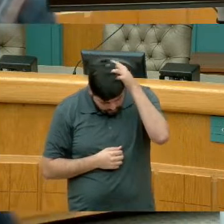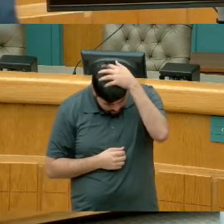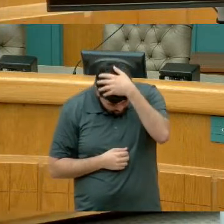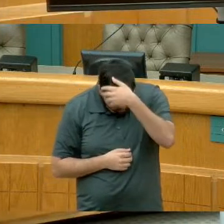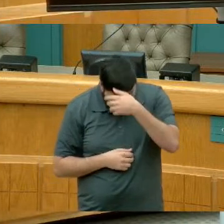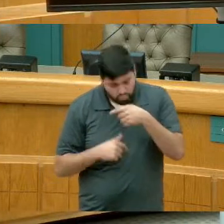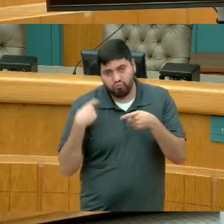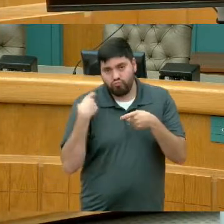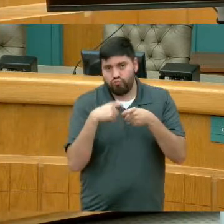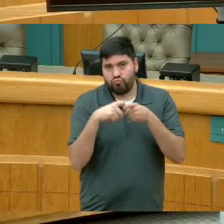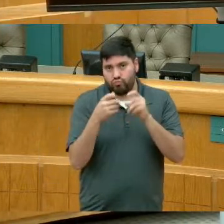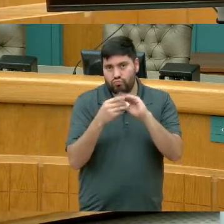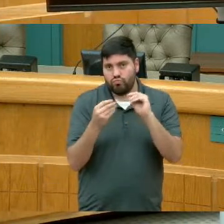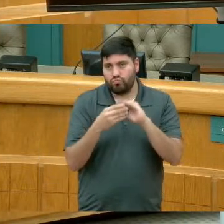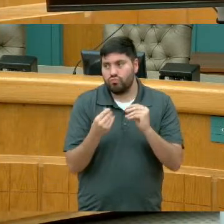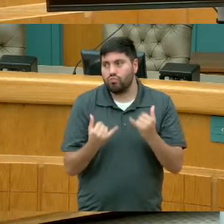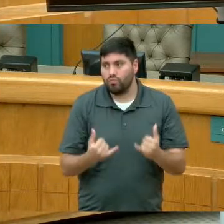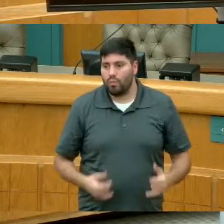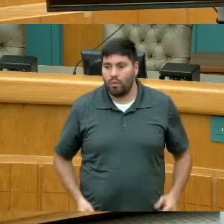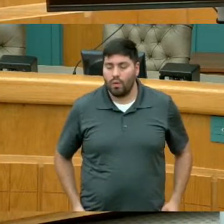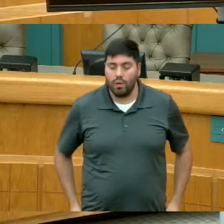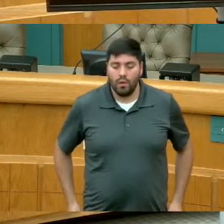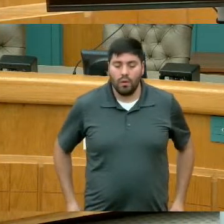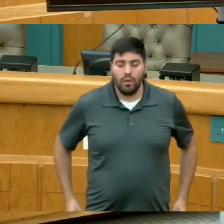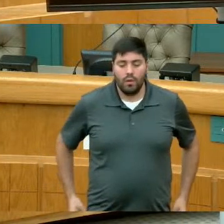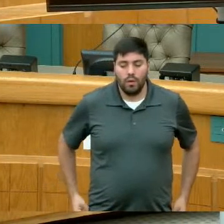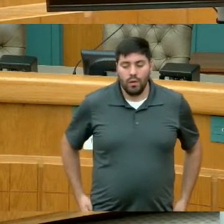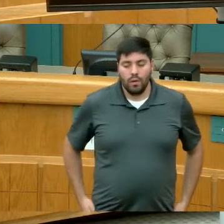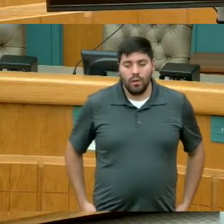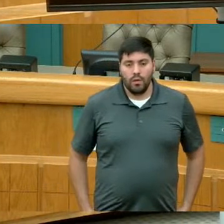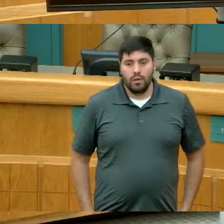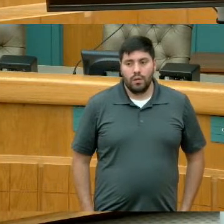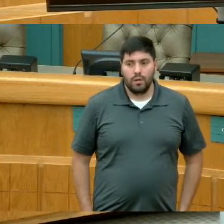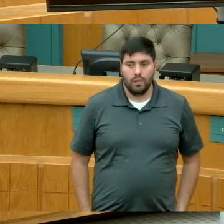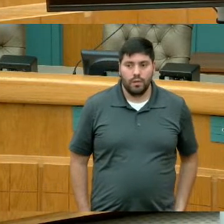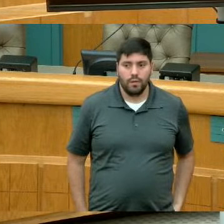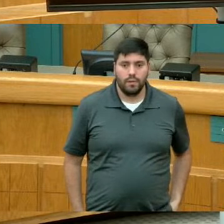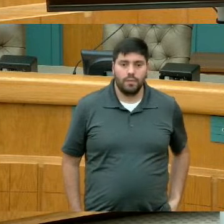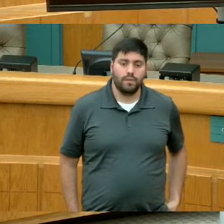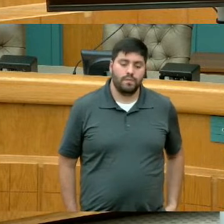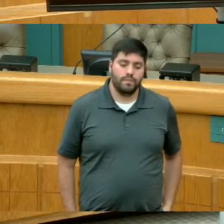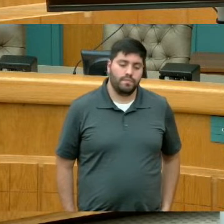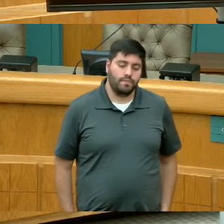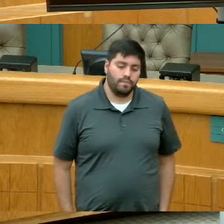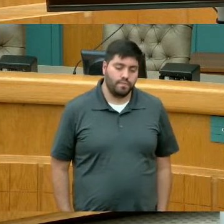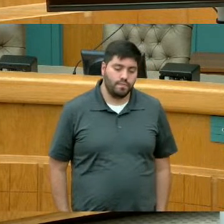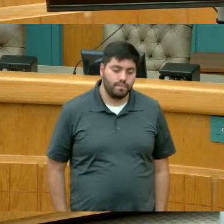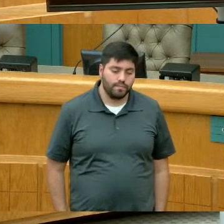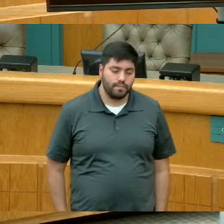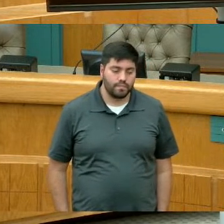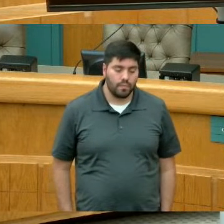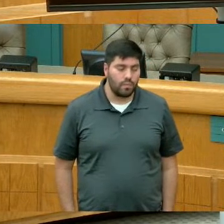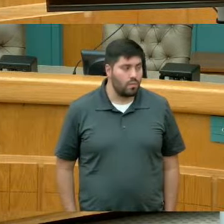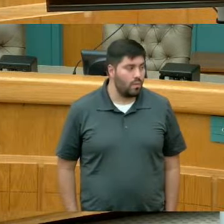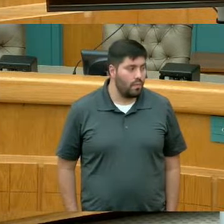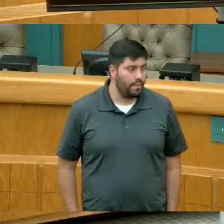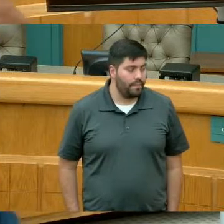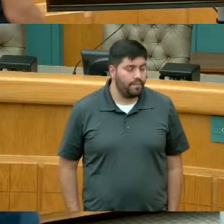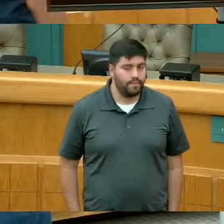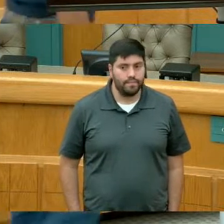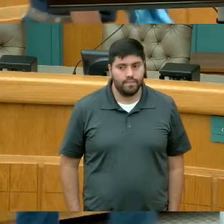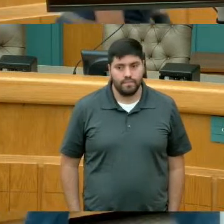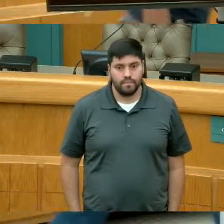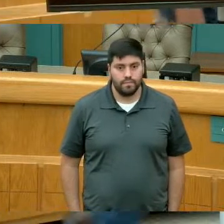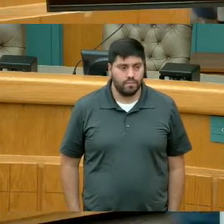Permítame empezar con las estadísticas del COVID para hoy, agosto 4. En las últimas 24 horas se han reportado